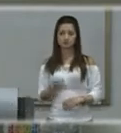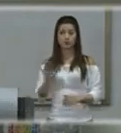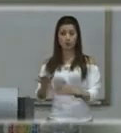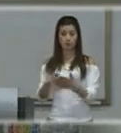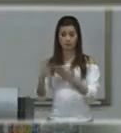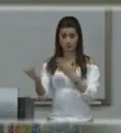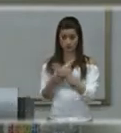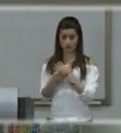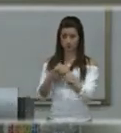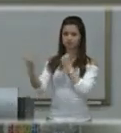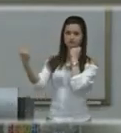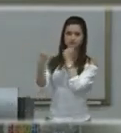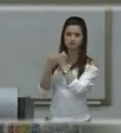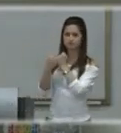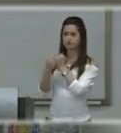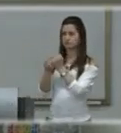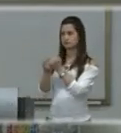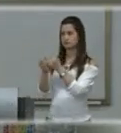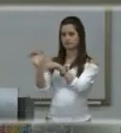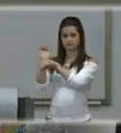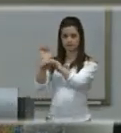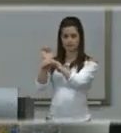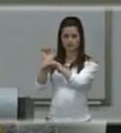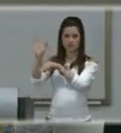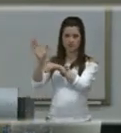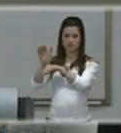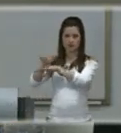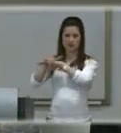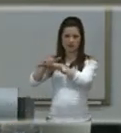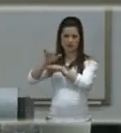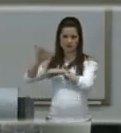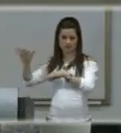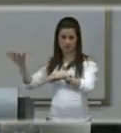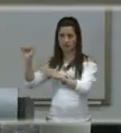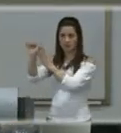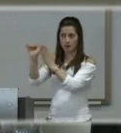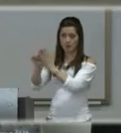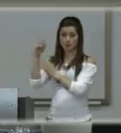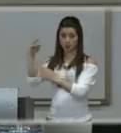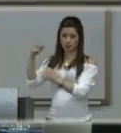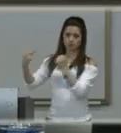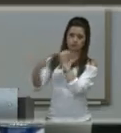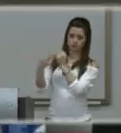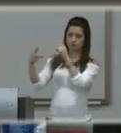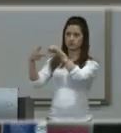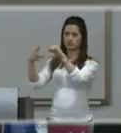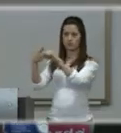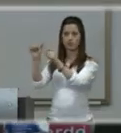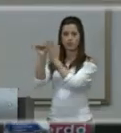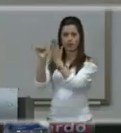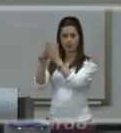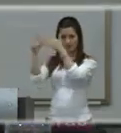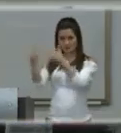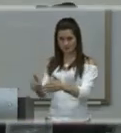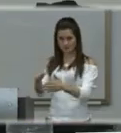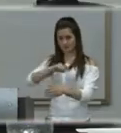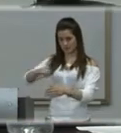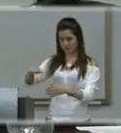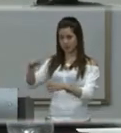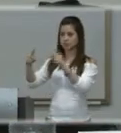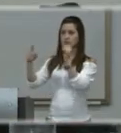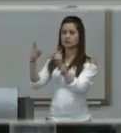financiado por Open Society International por dos de sus programas, el programa de discapacidad, de derechos de personas con